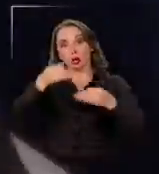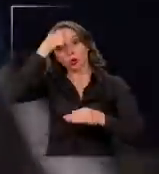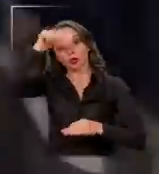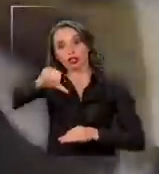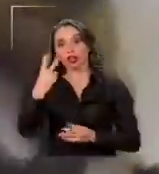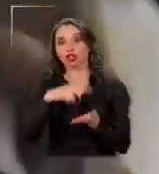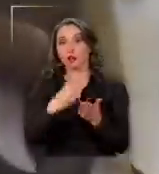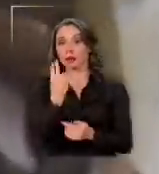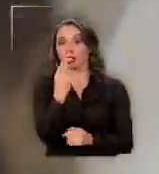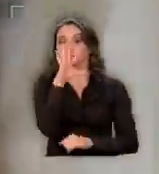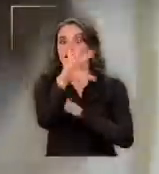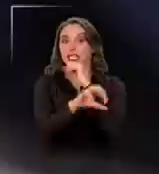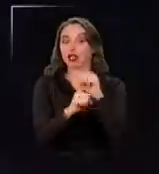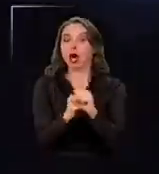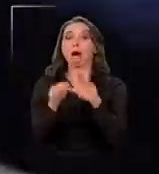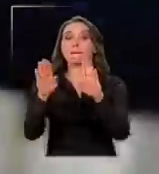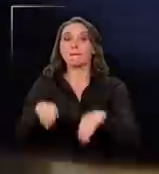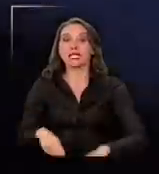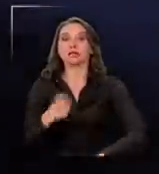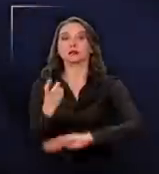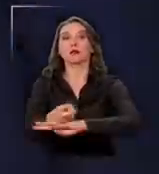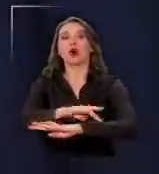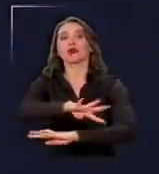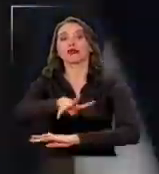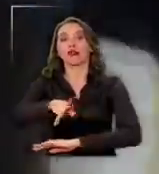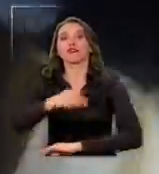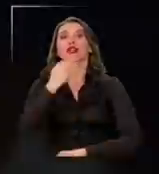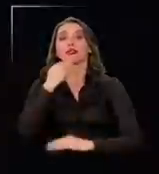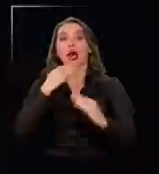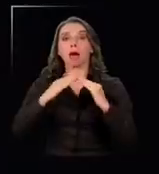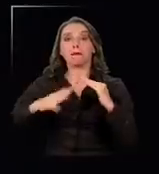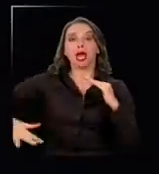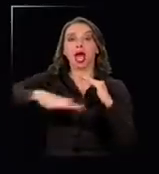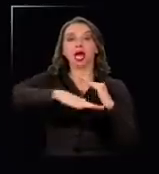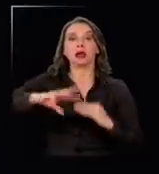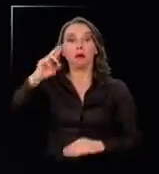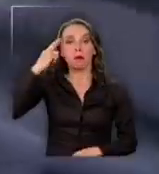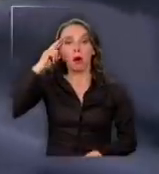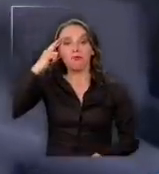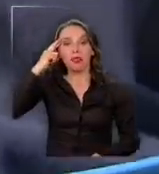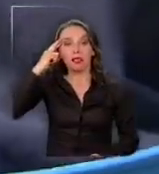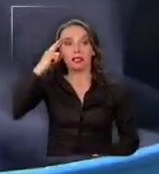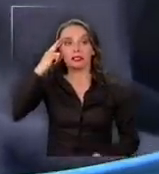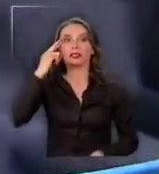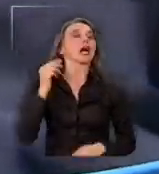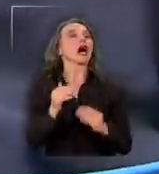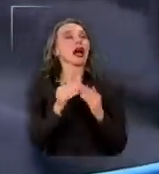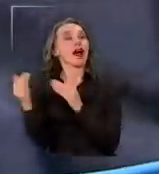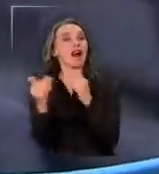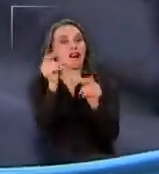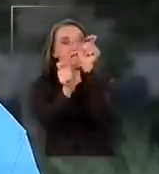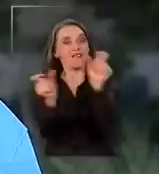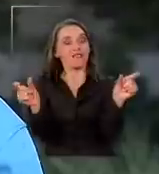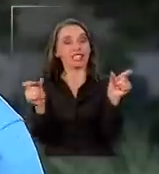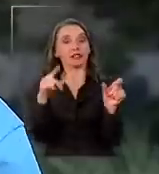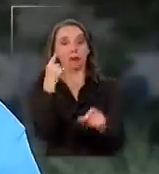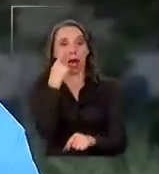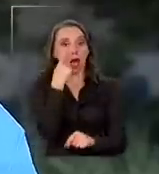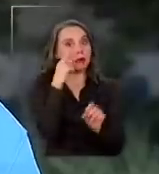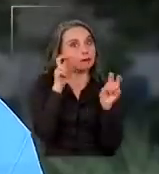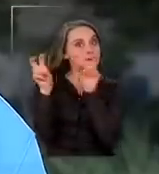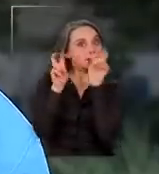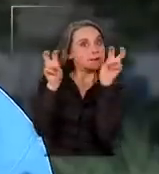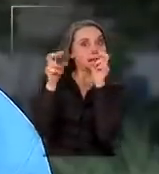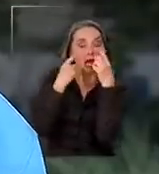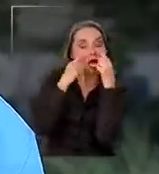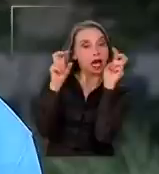en 2012 por el mismo delito ocurrido también en Providencia. Son los vecinos los que tienen más ojo, los que saben